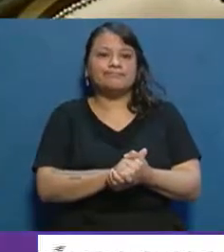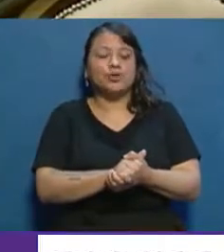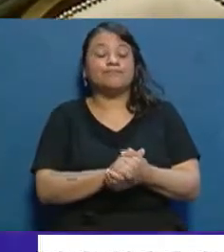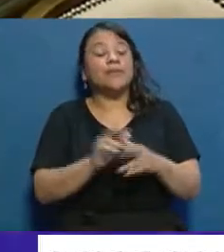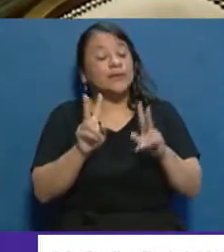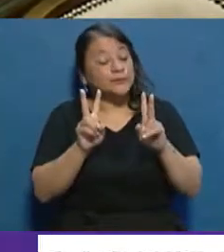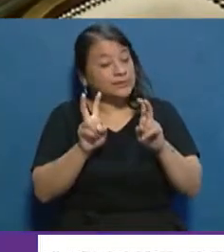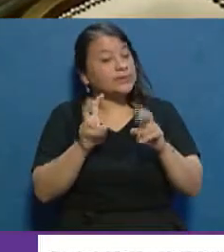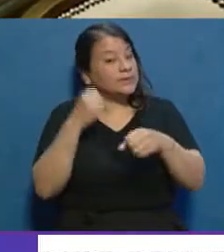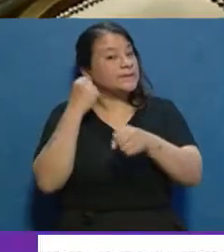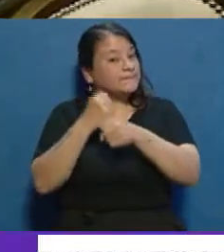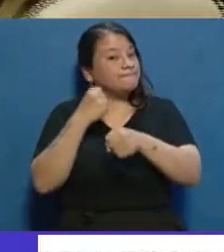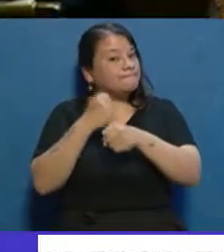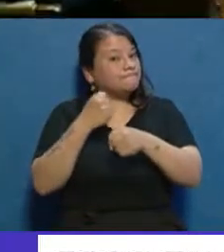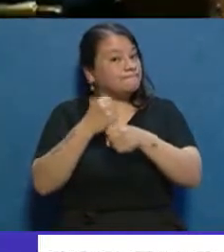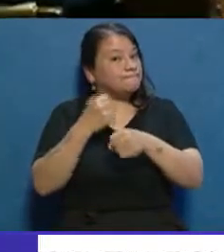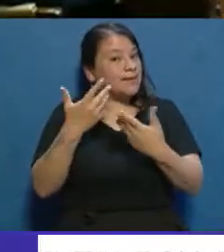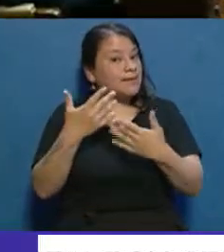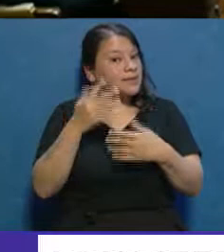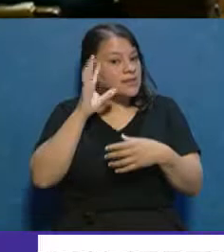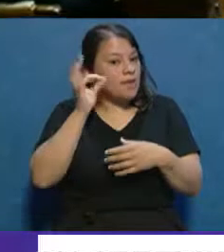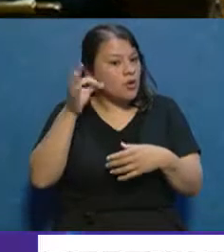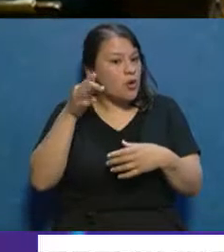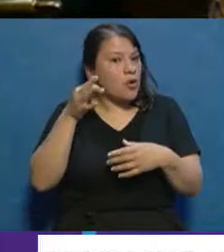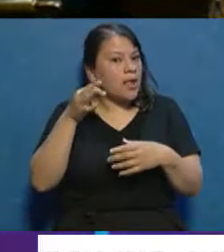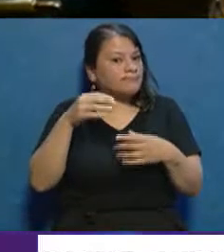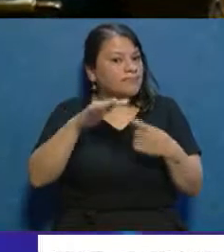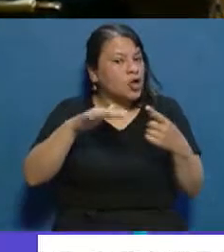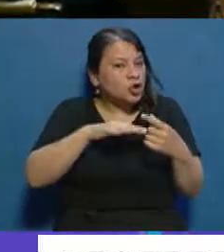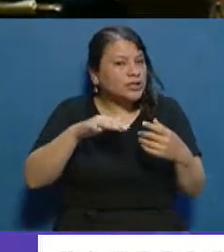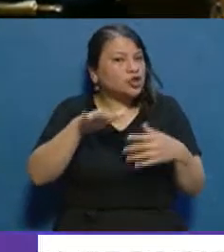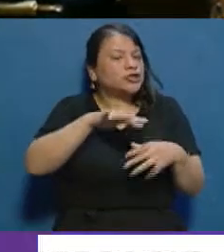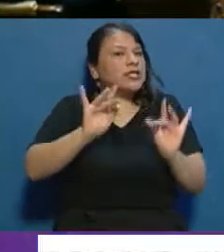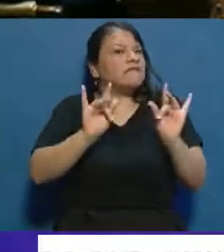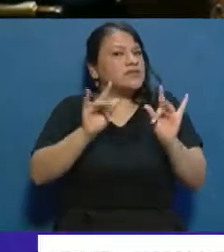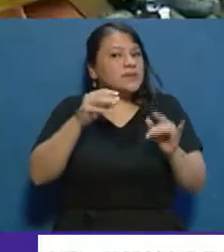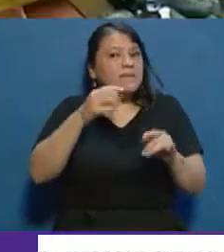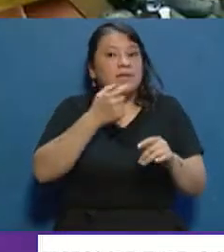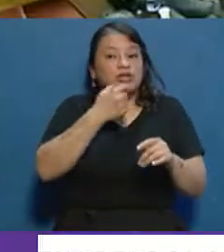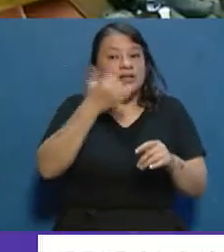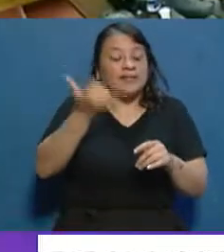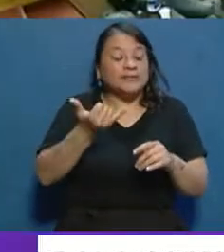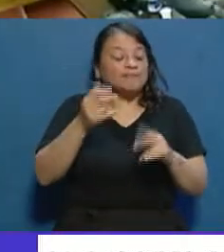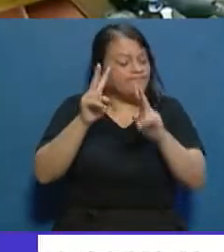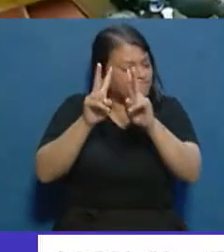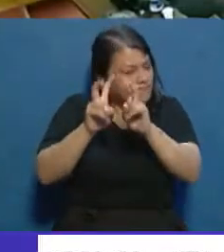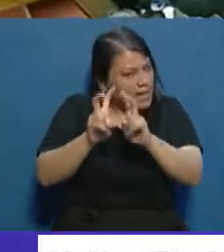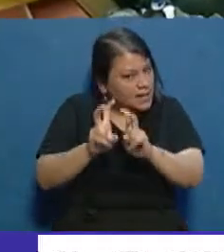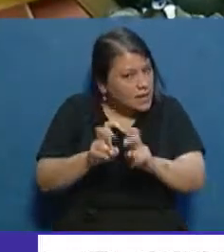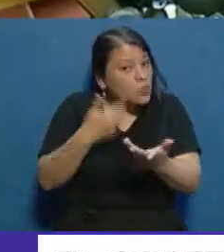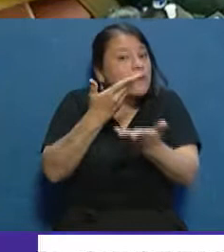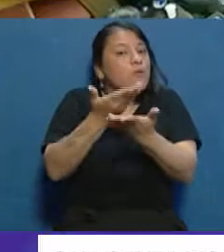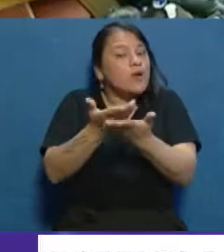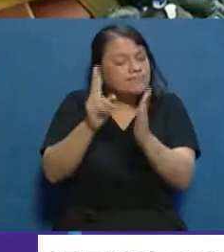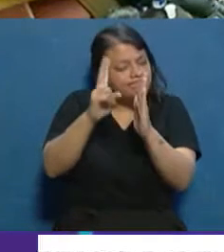trabajar teniendo en cuenta el complejo contexto social por el que está atravesando la provincia. Pero bueno, hay que analizarlo, es una propuesta, la vamos a